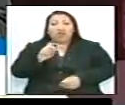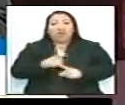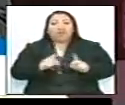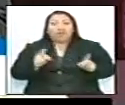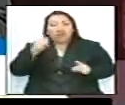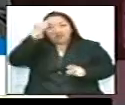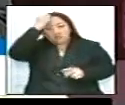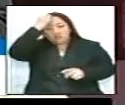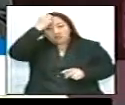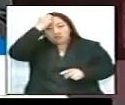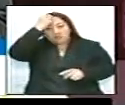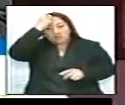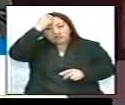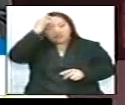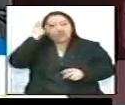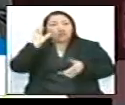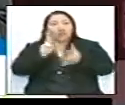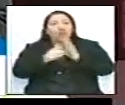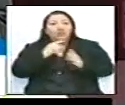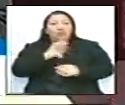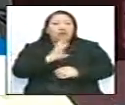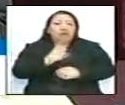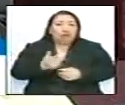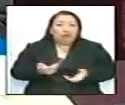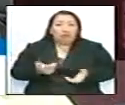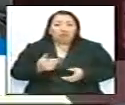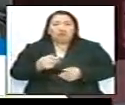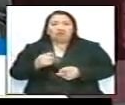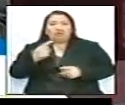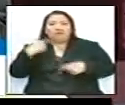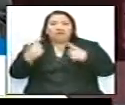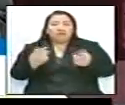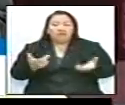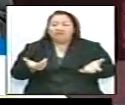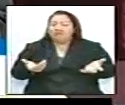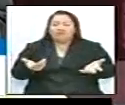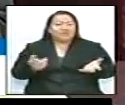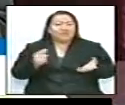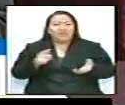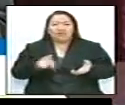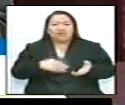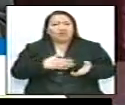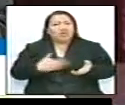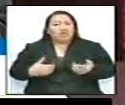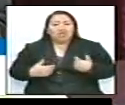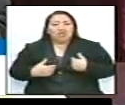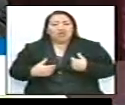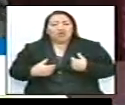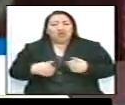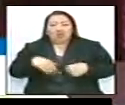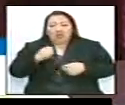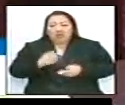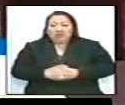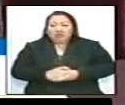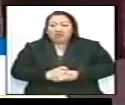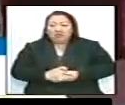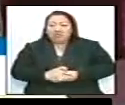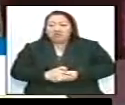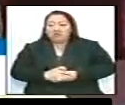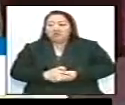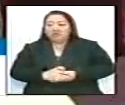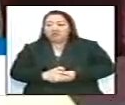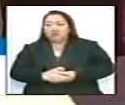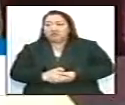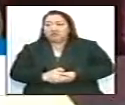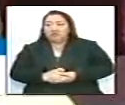a delinquir. Yo quisiera, por eso, presidenta, que no me correspondería porque no soy